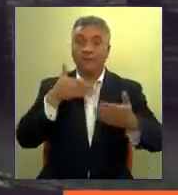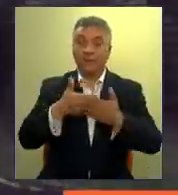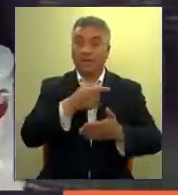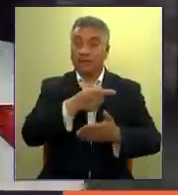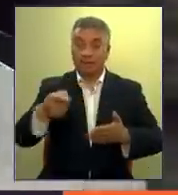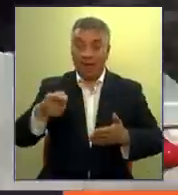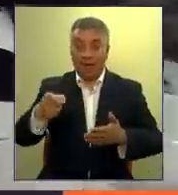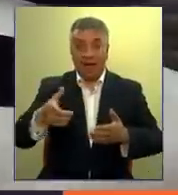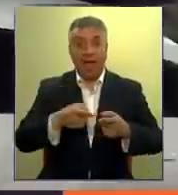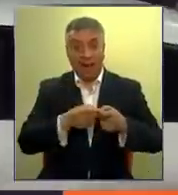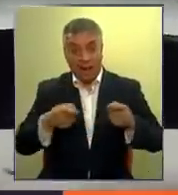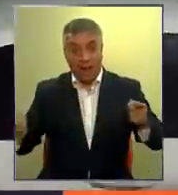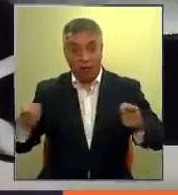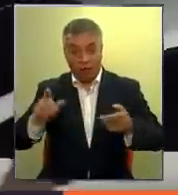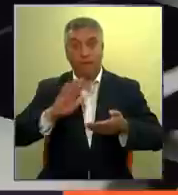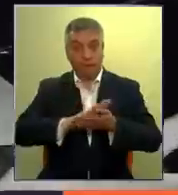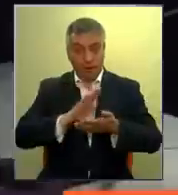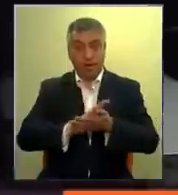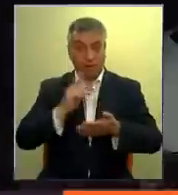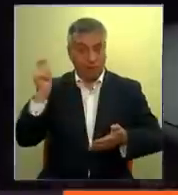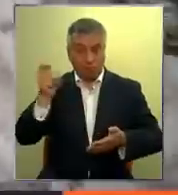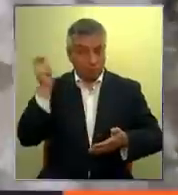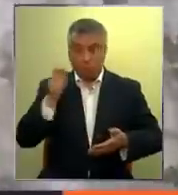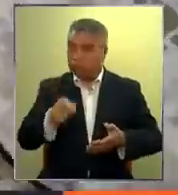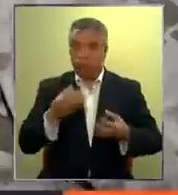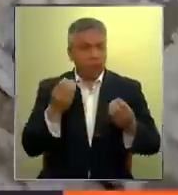patrias está comenzando con bastante tranquilidad.